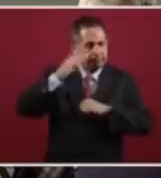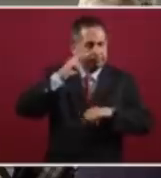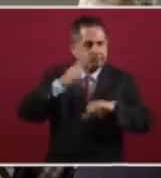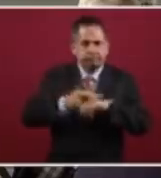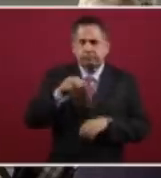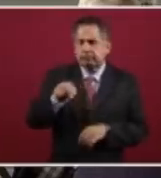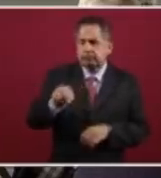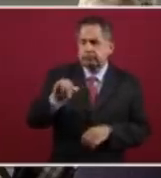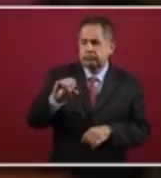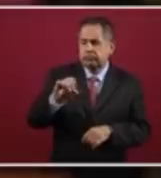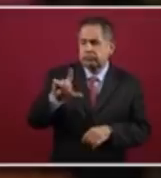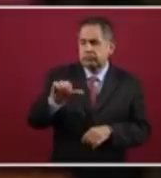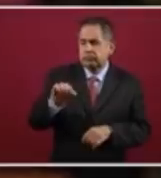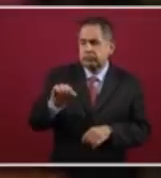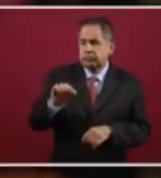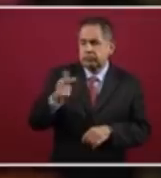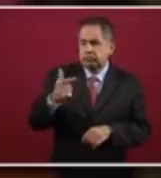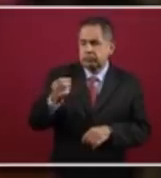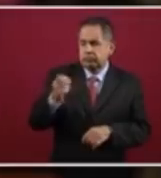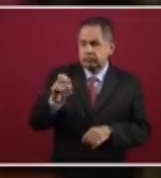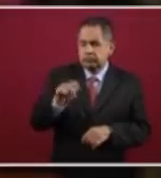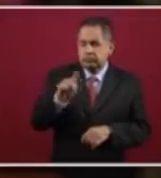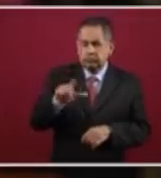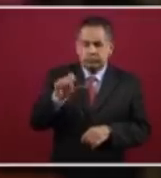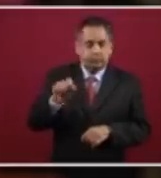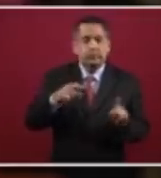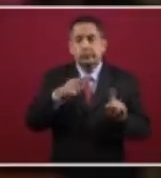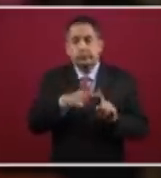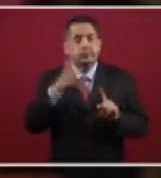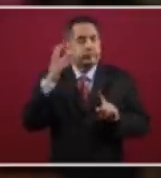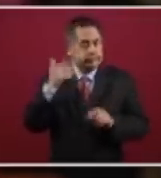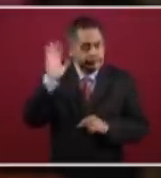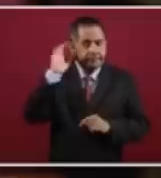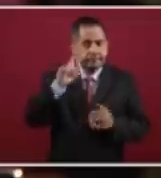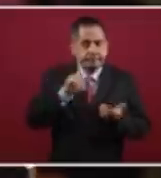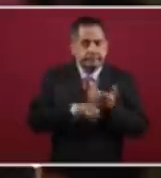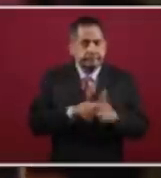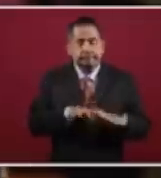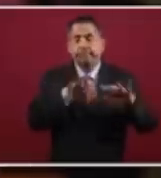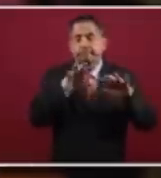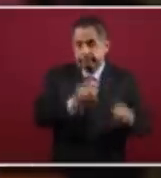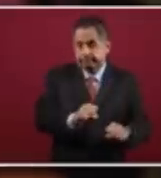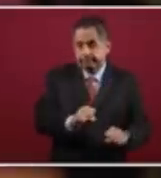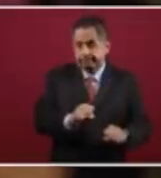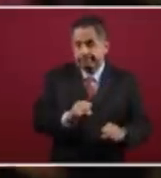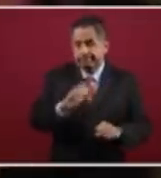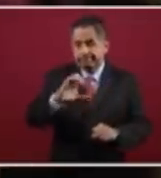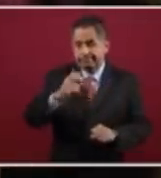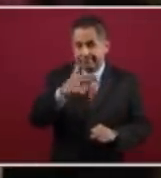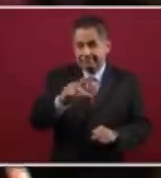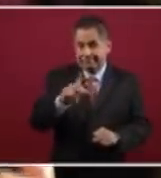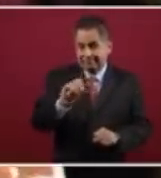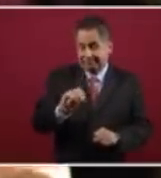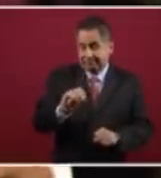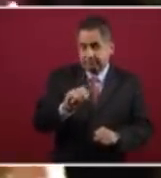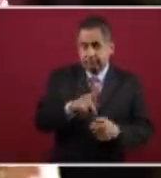Nicolás González Perrín, donde él fue quien capturó al Chapo y está pidiendo que pues, lo escuchen